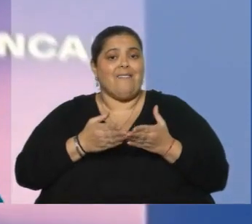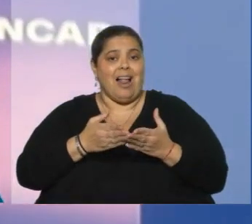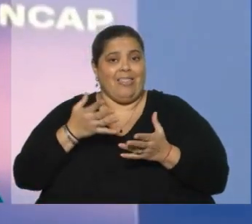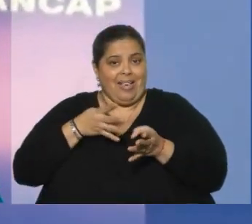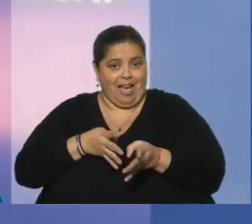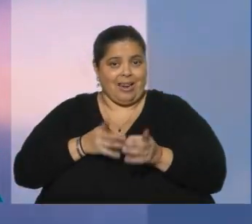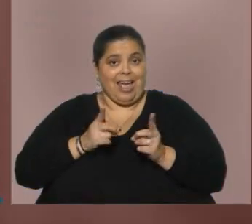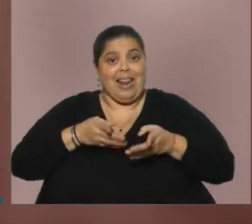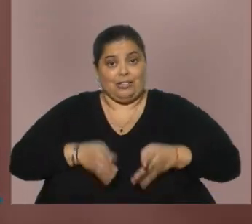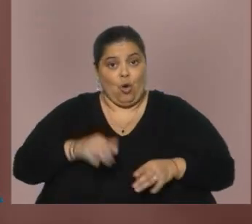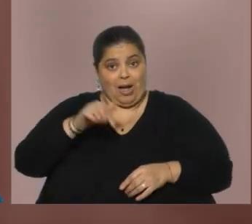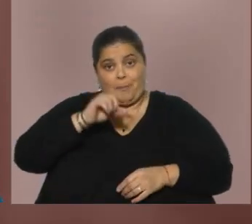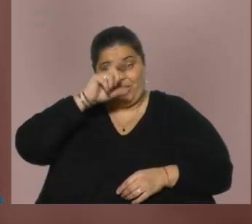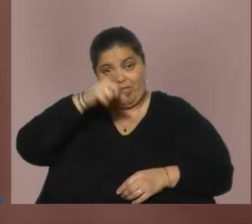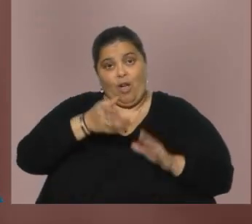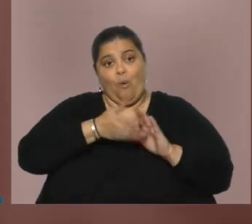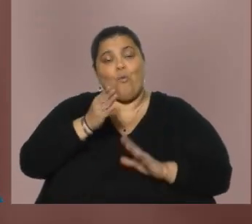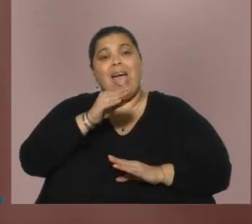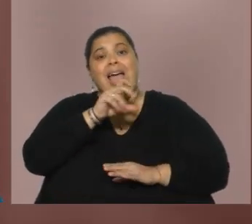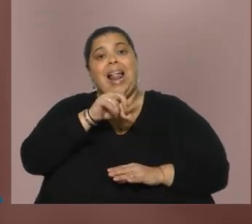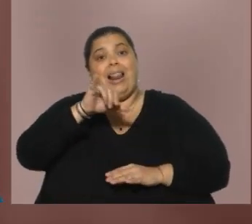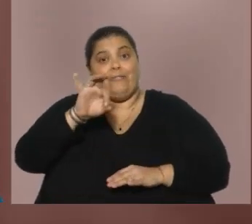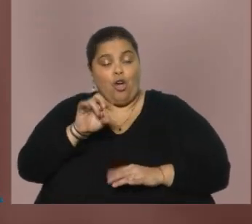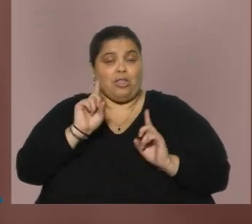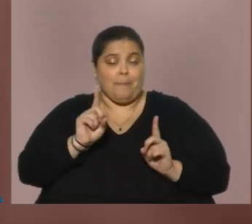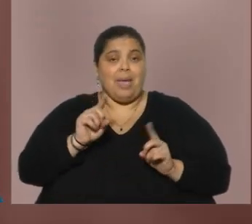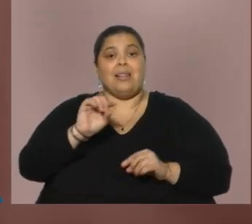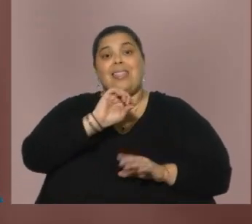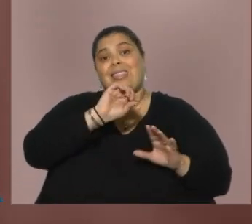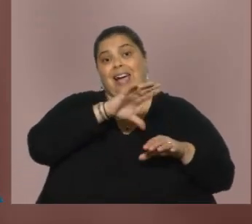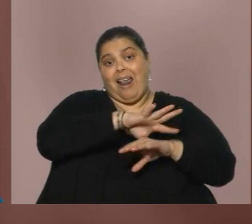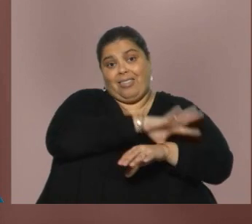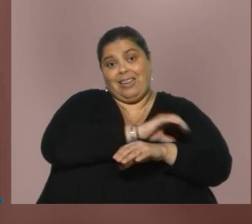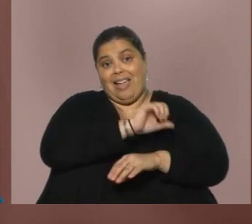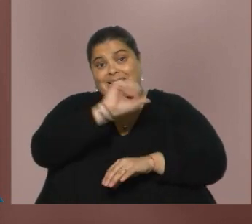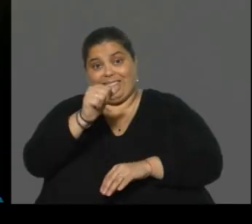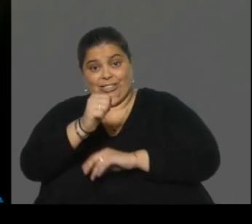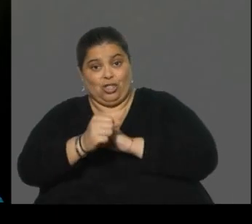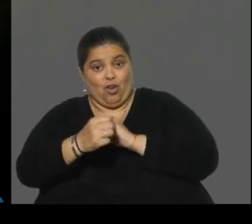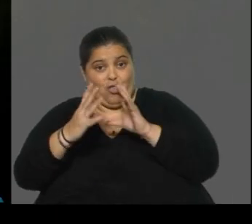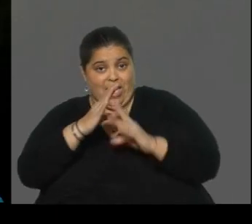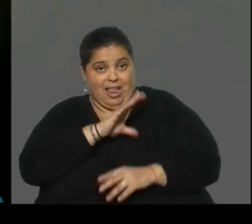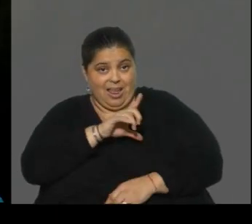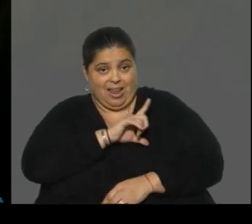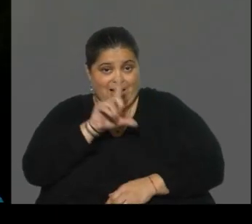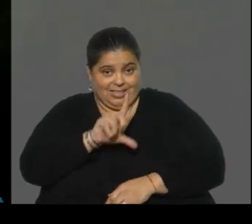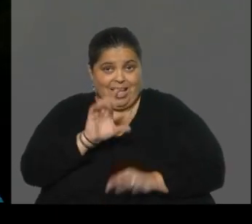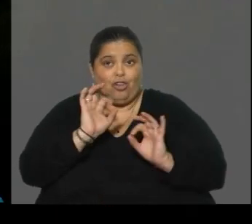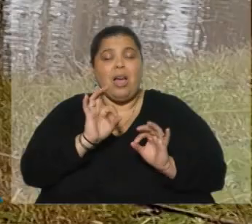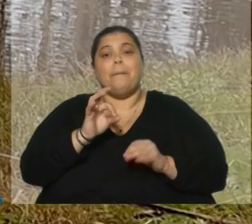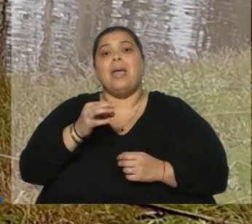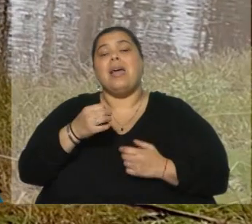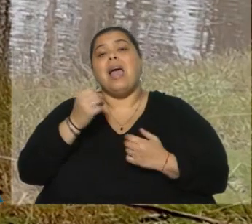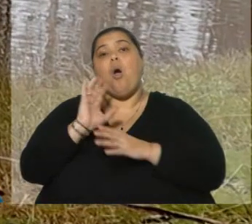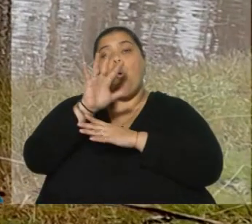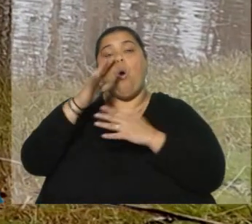Montevideo. Asistió al Colegio Elbio Fernández desde preescolares hasta sexto de liceo. Jugó al básquetbol en Atenas y es hincha de Nacional en todo.